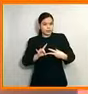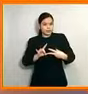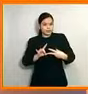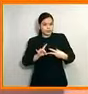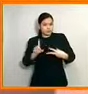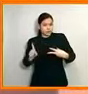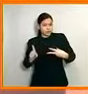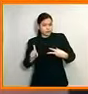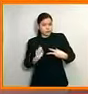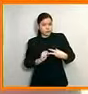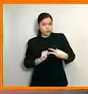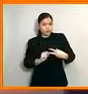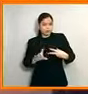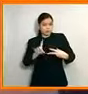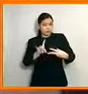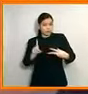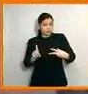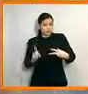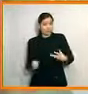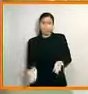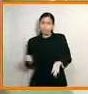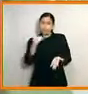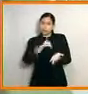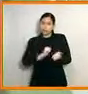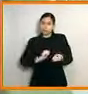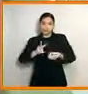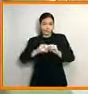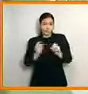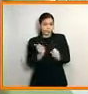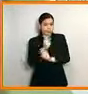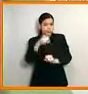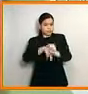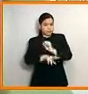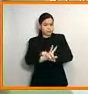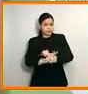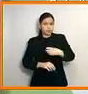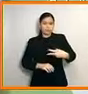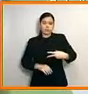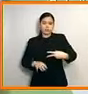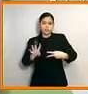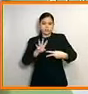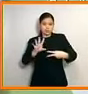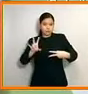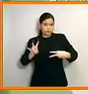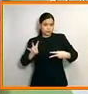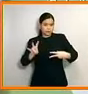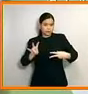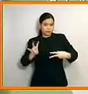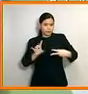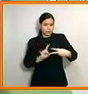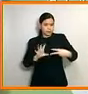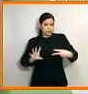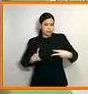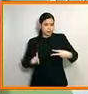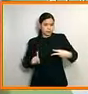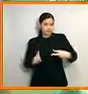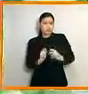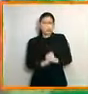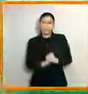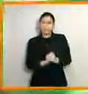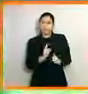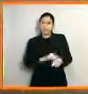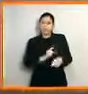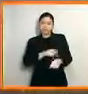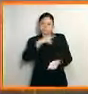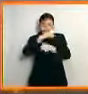No, segundo número ganador, 81. Los dos números para premiados, 47 y 81. Llegó el momento